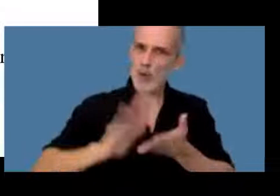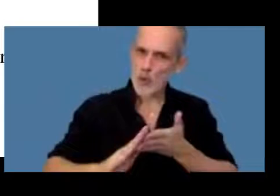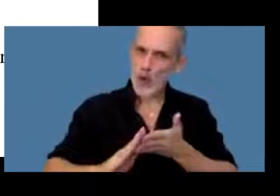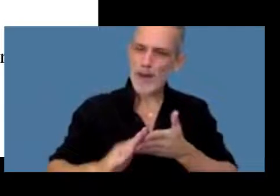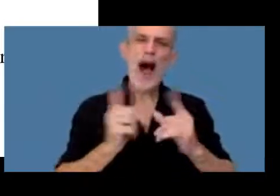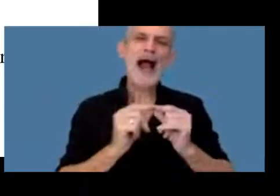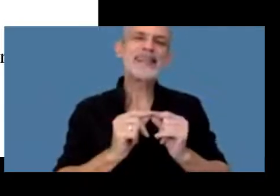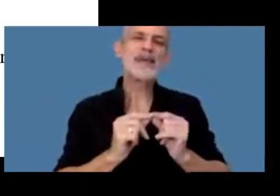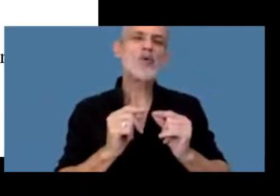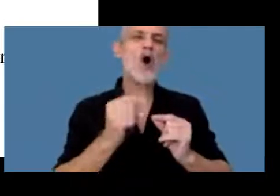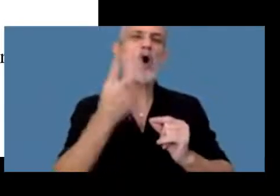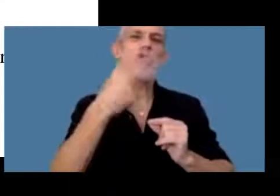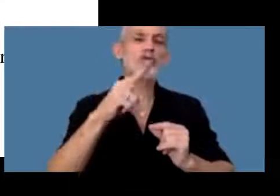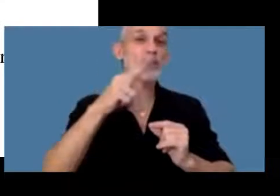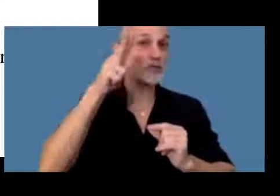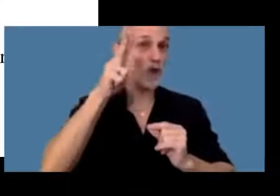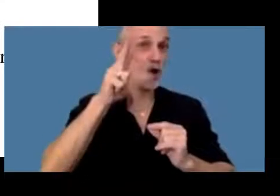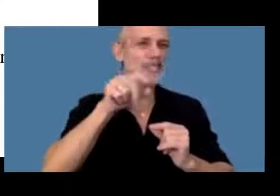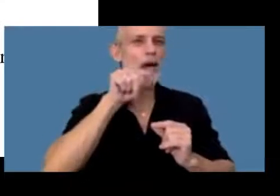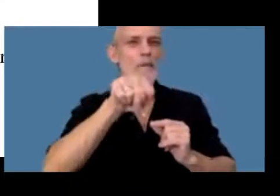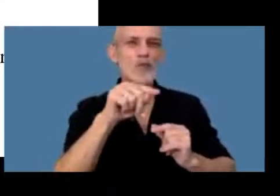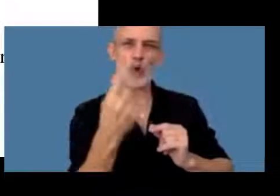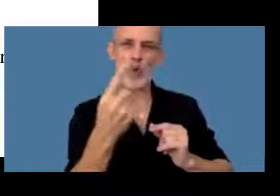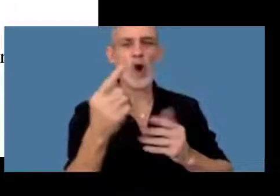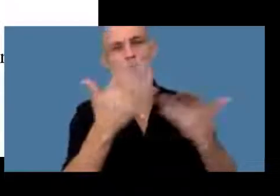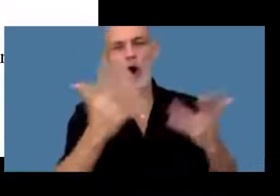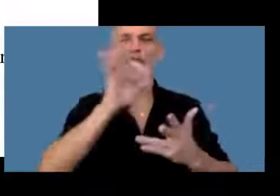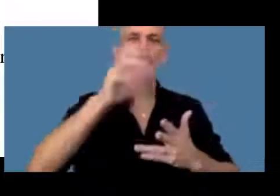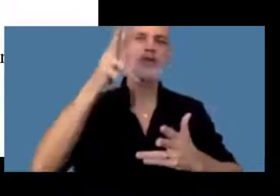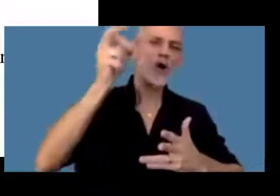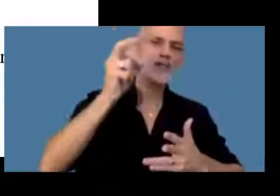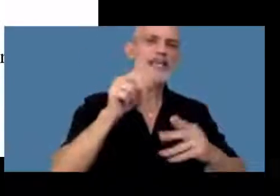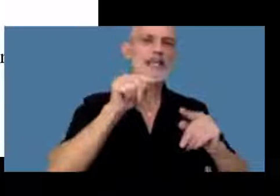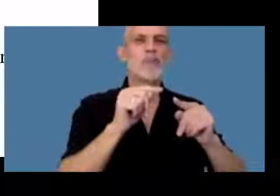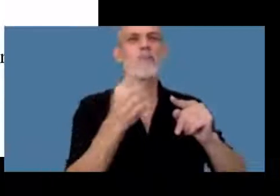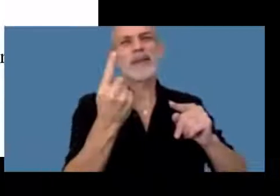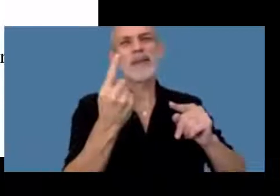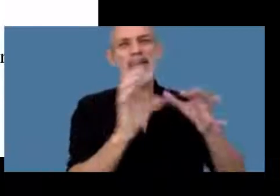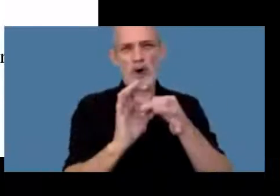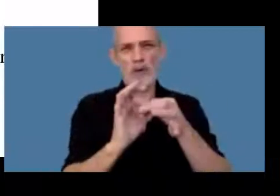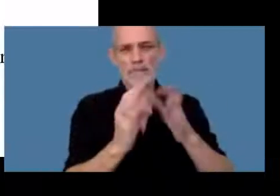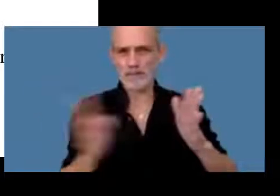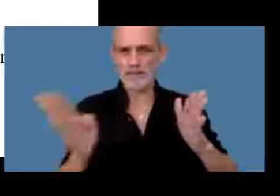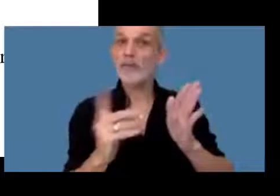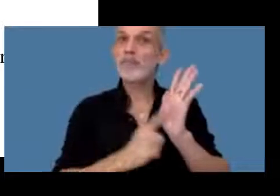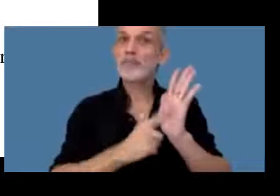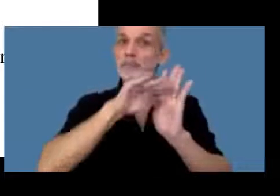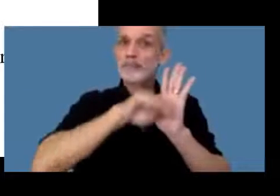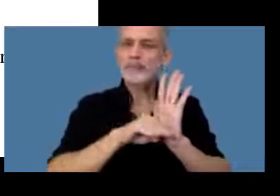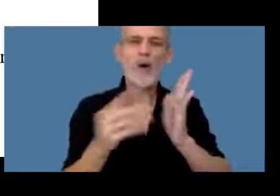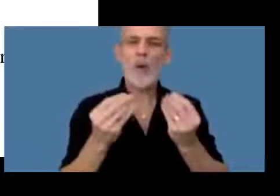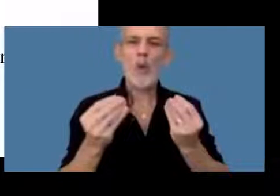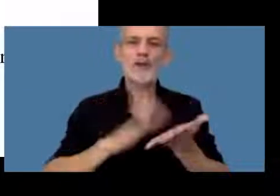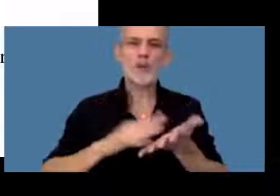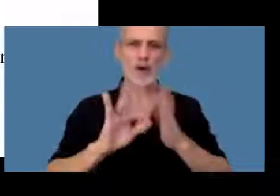artículo 280.1 o 280 primero continuación, lo que hace es reglamentar las